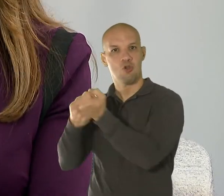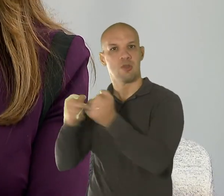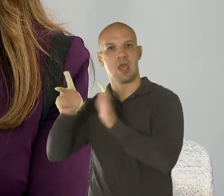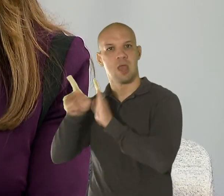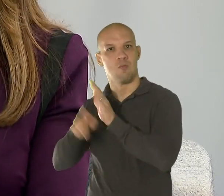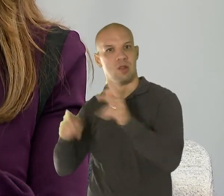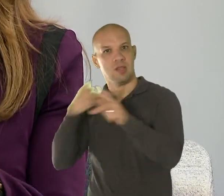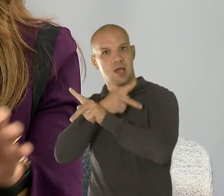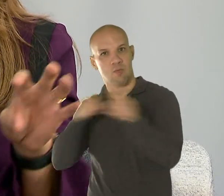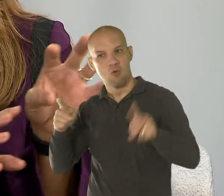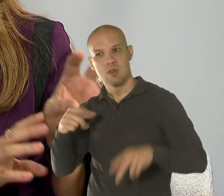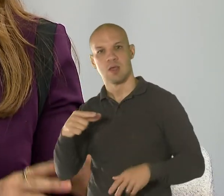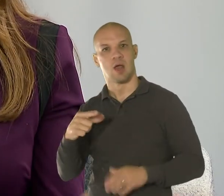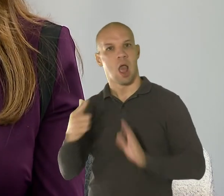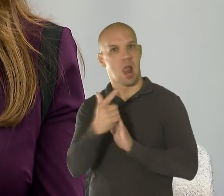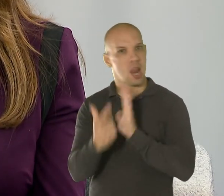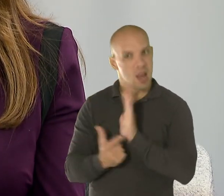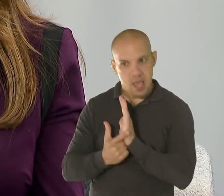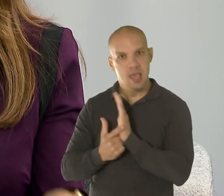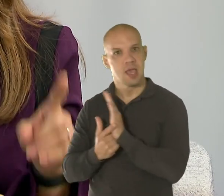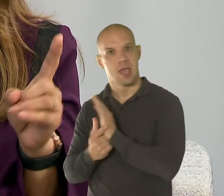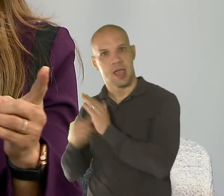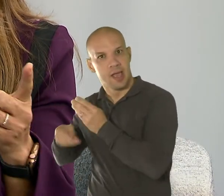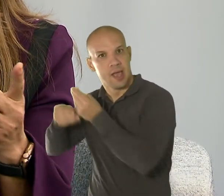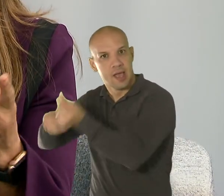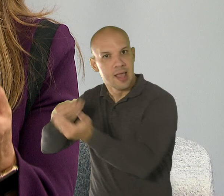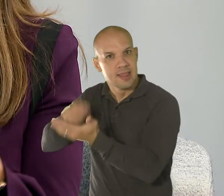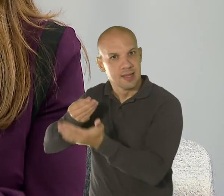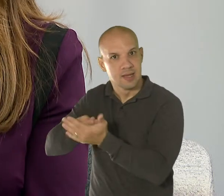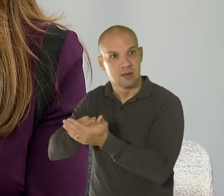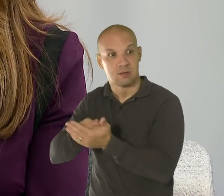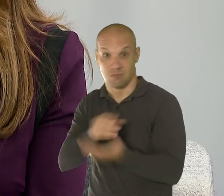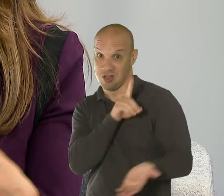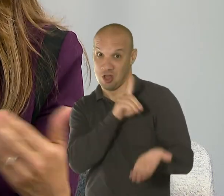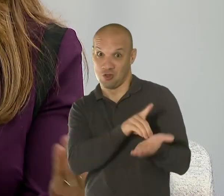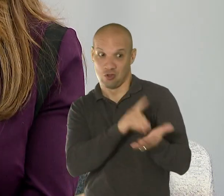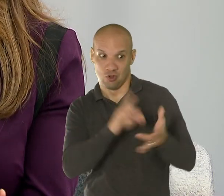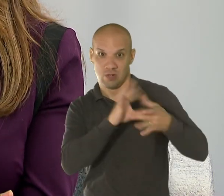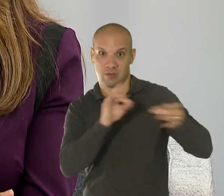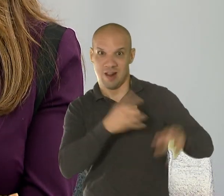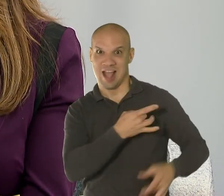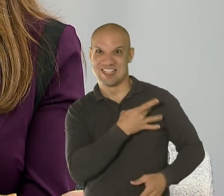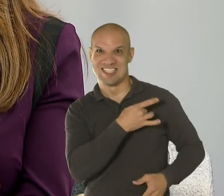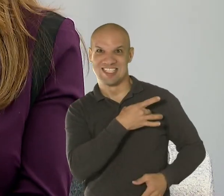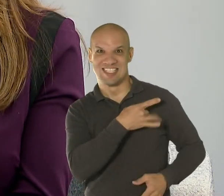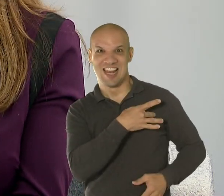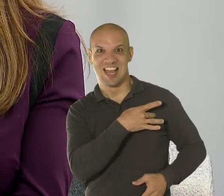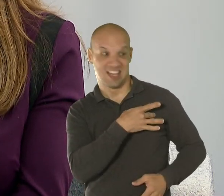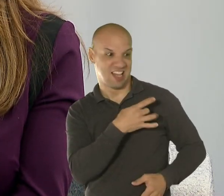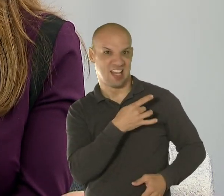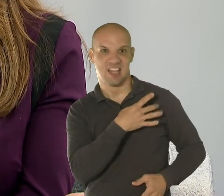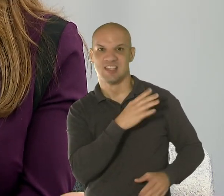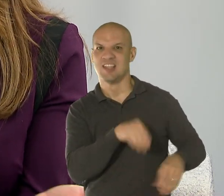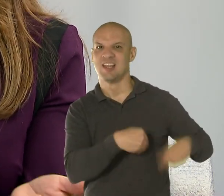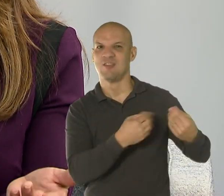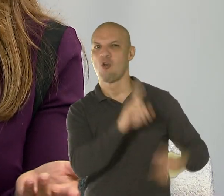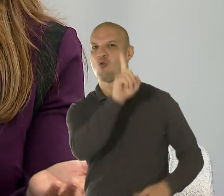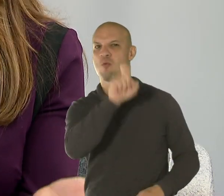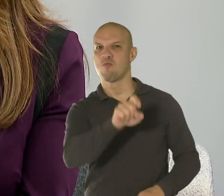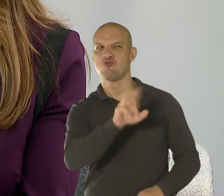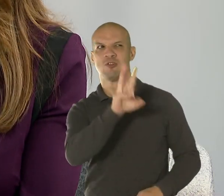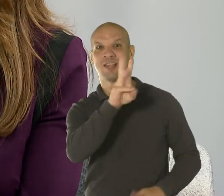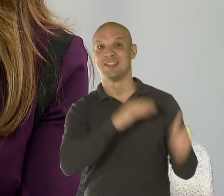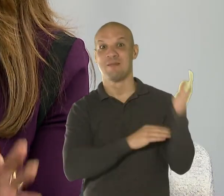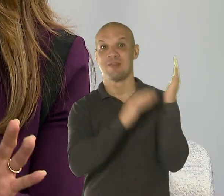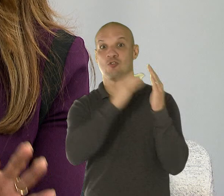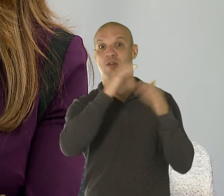de legislación y de los recursos económicos, porque la doctora mencionaba Chile. Chile acaba de dar 1.6